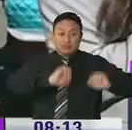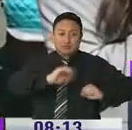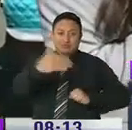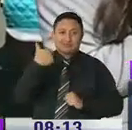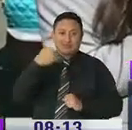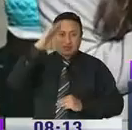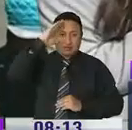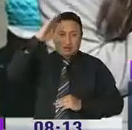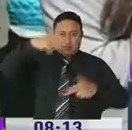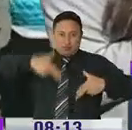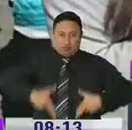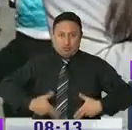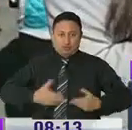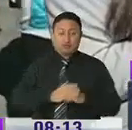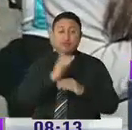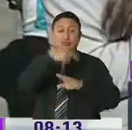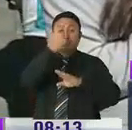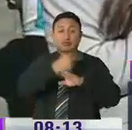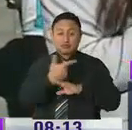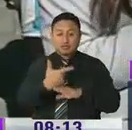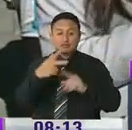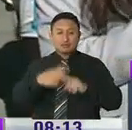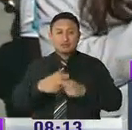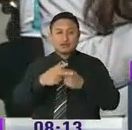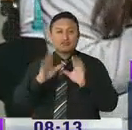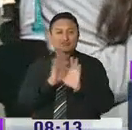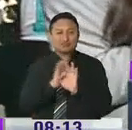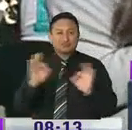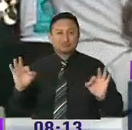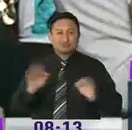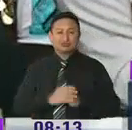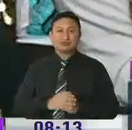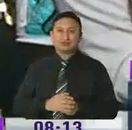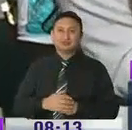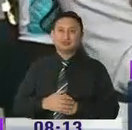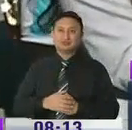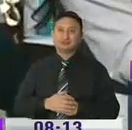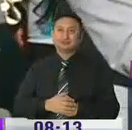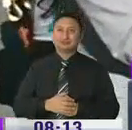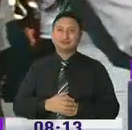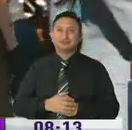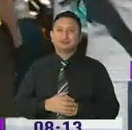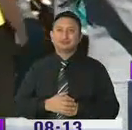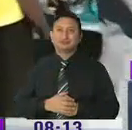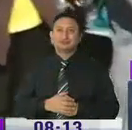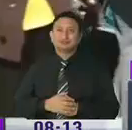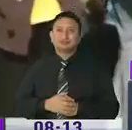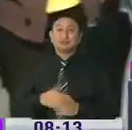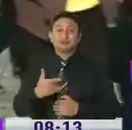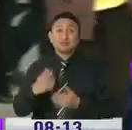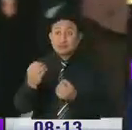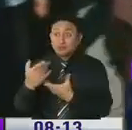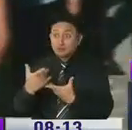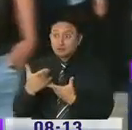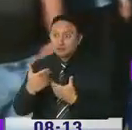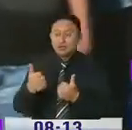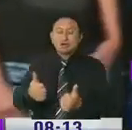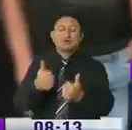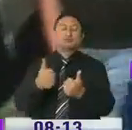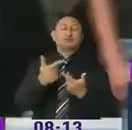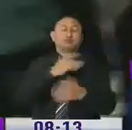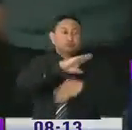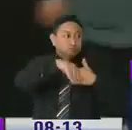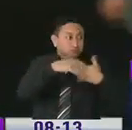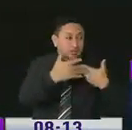y en las próximas semanas se van ya a realizar las primeras acciones para brindar la seguridad. Qué bueno, es una conformidad que nos dan, que ya empiecen a agilitar